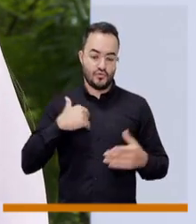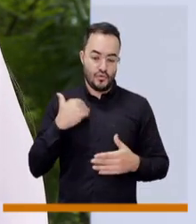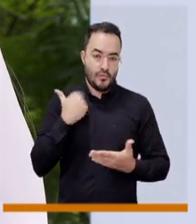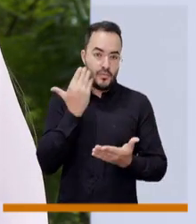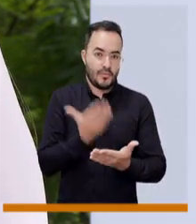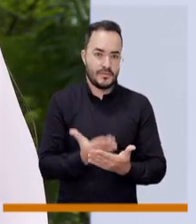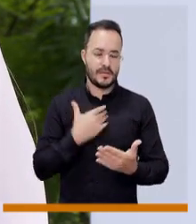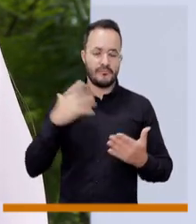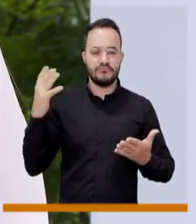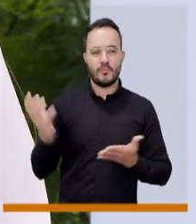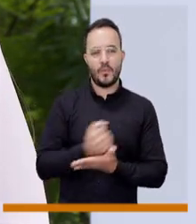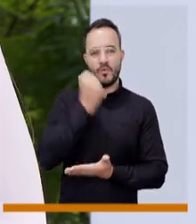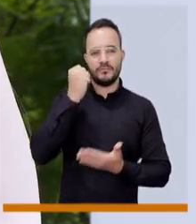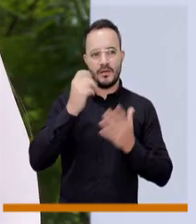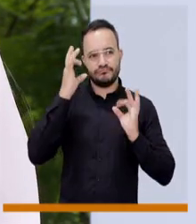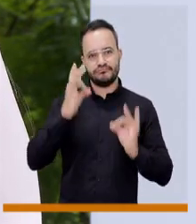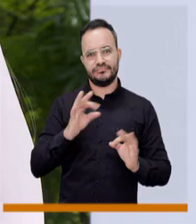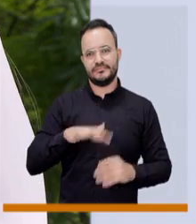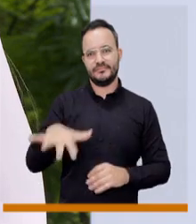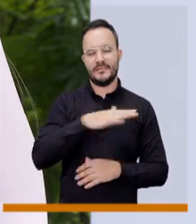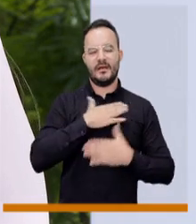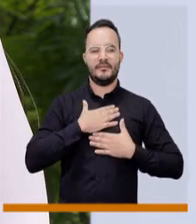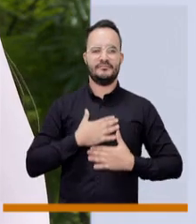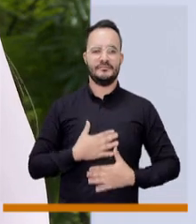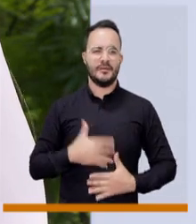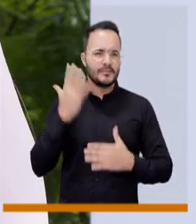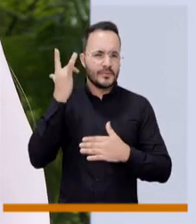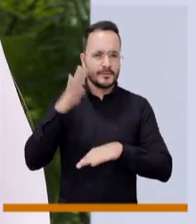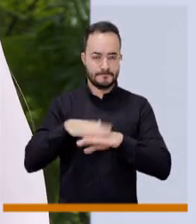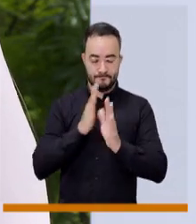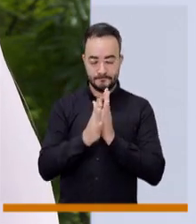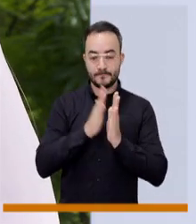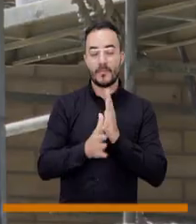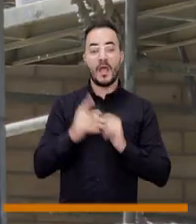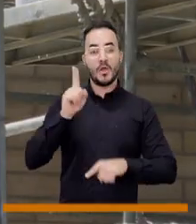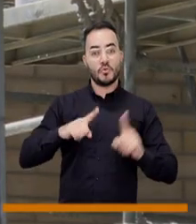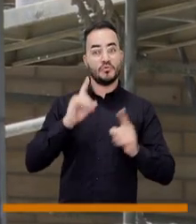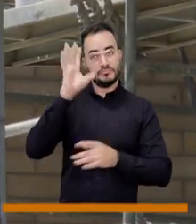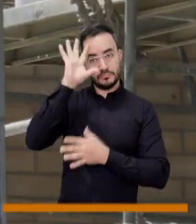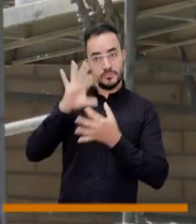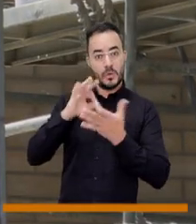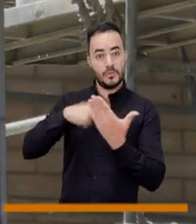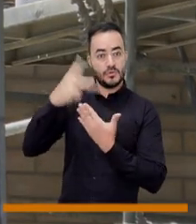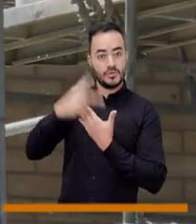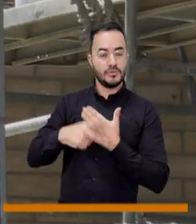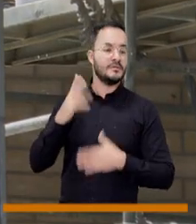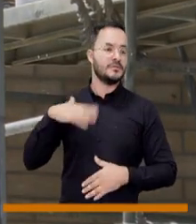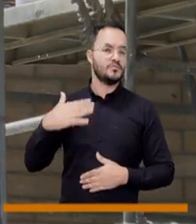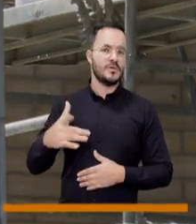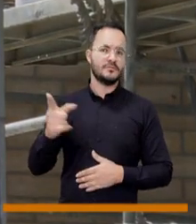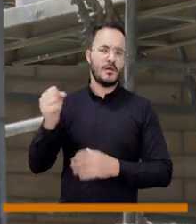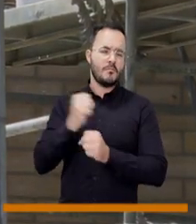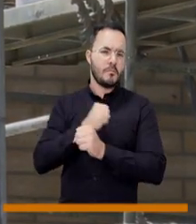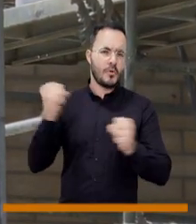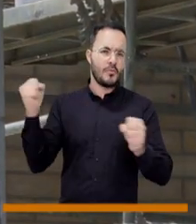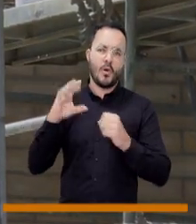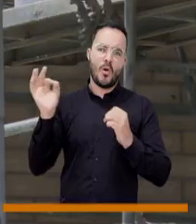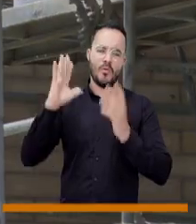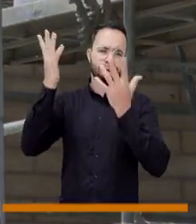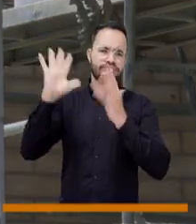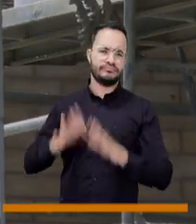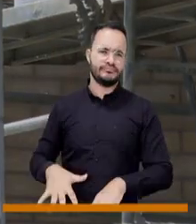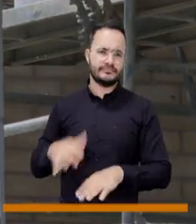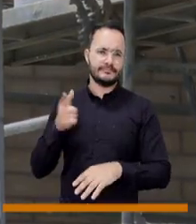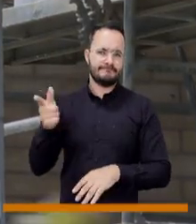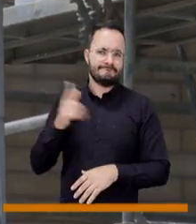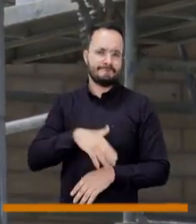mayoritario en el Consejo de Medellín. Y les cuento por qué. Estas personas perdieron su sueño de vivienda propia, el edificio lo implosionaron o se